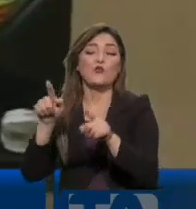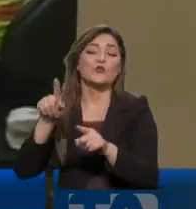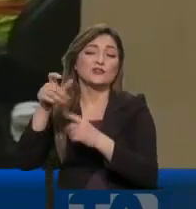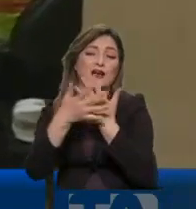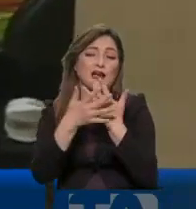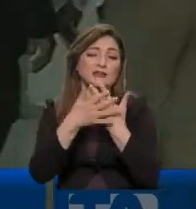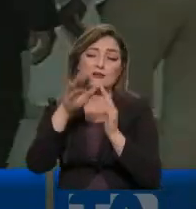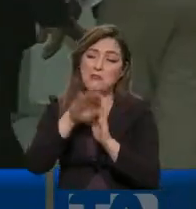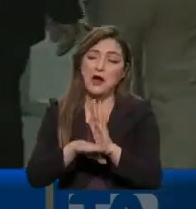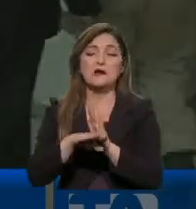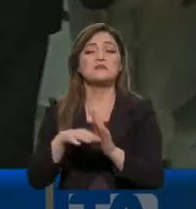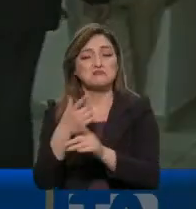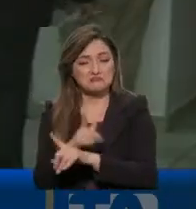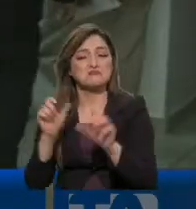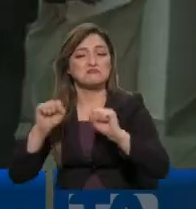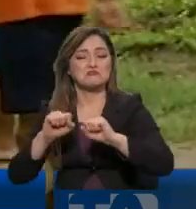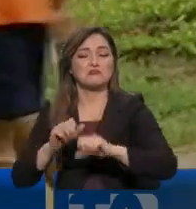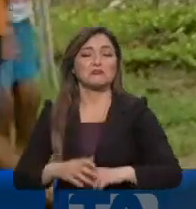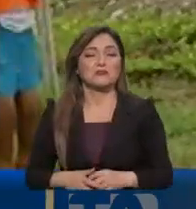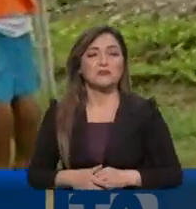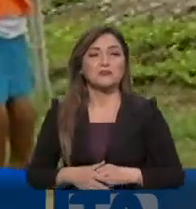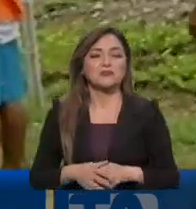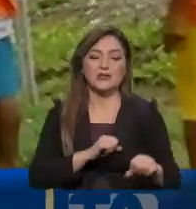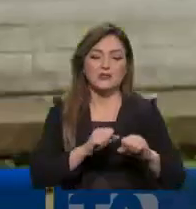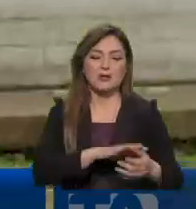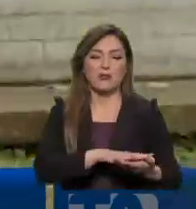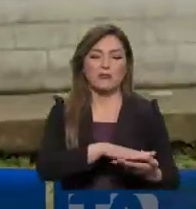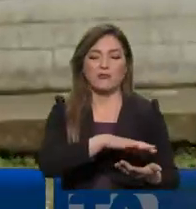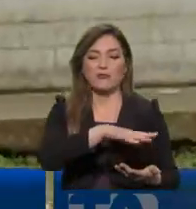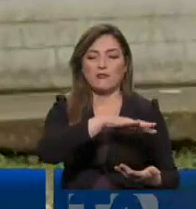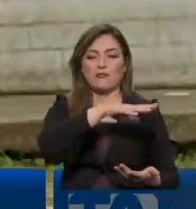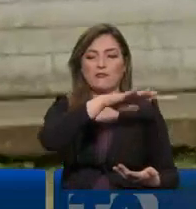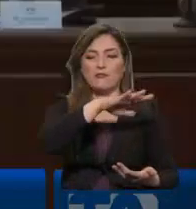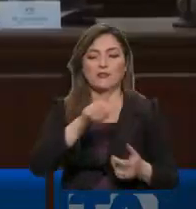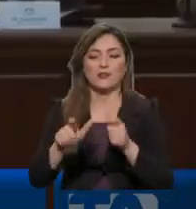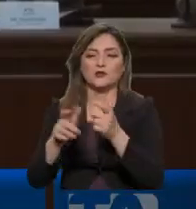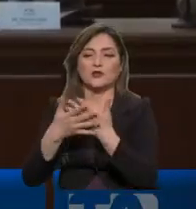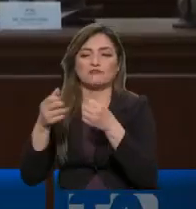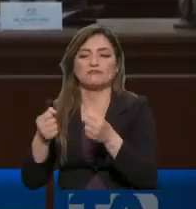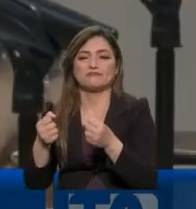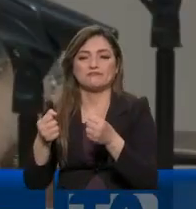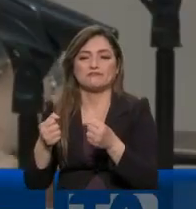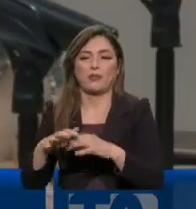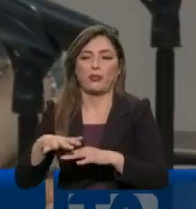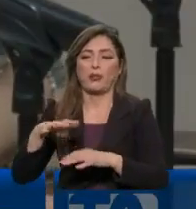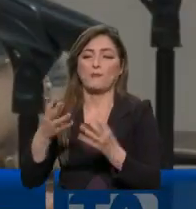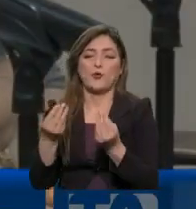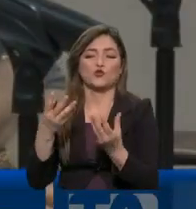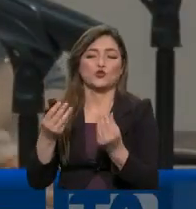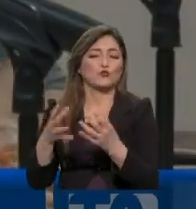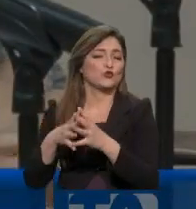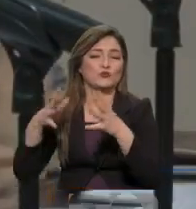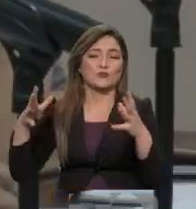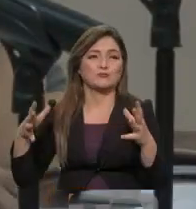para salir en libertad. Los trámites se acumulan y los privados de libertad en la cárcel también. Y hubo una propuesta. La existencia de un